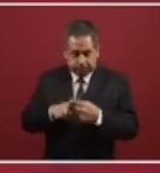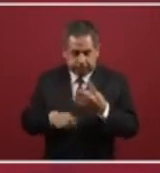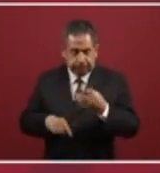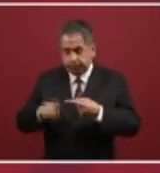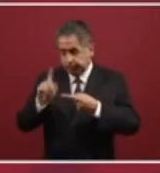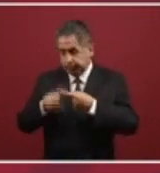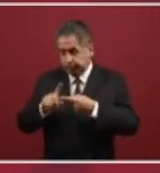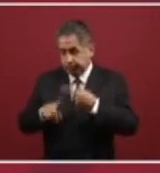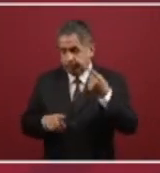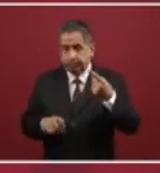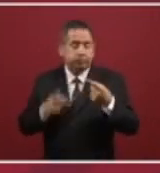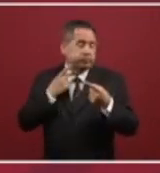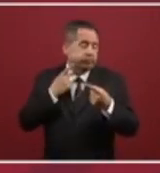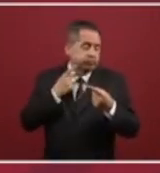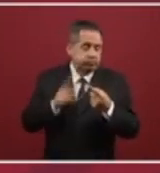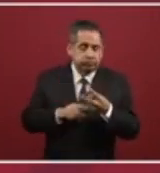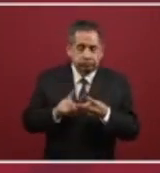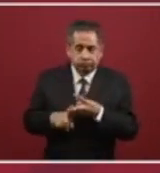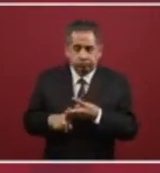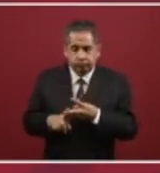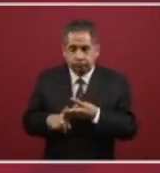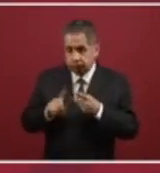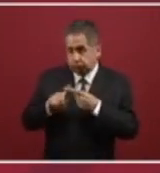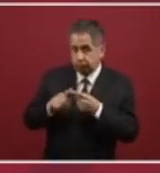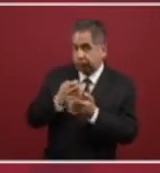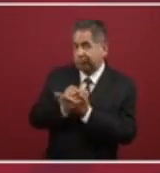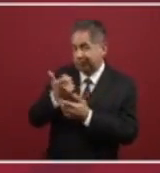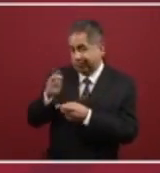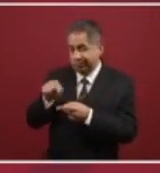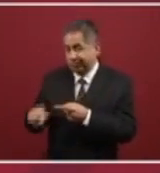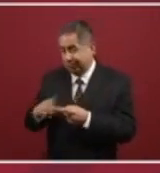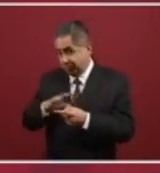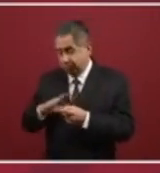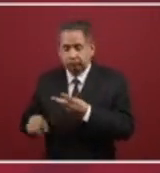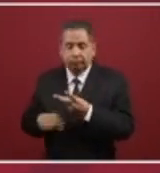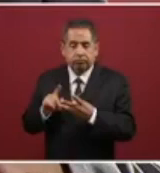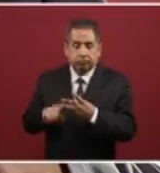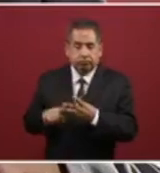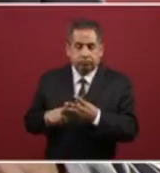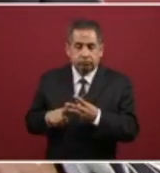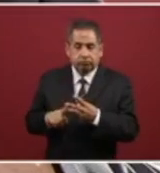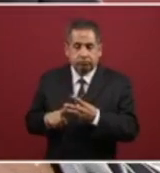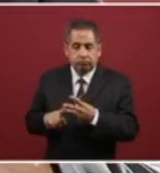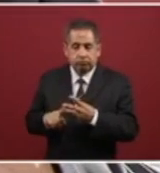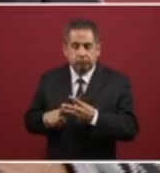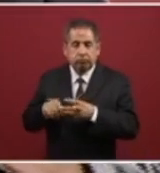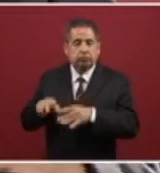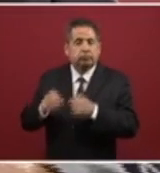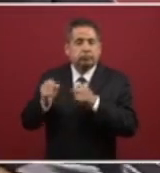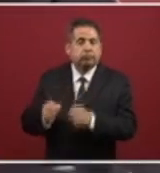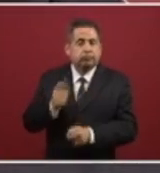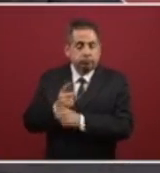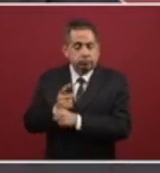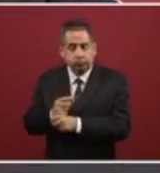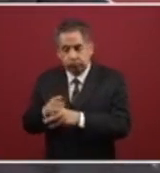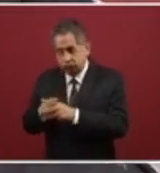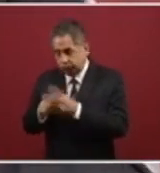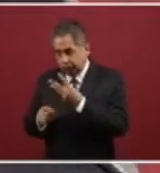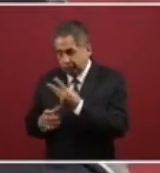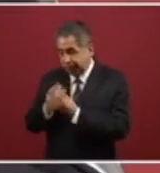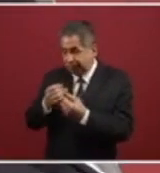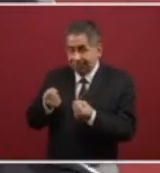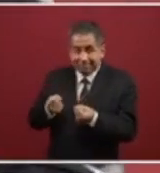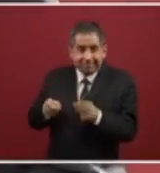tres: políticas, muy importantes, económicas y en materia de seguridad, que